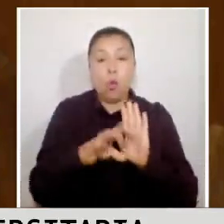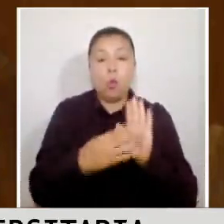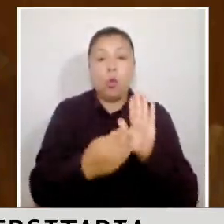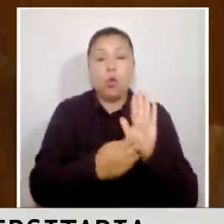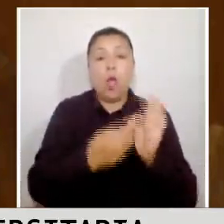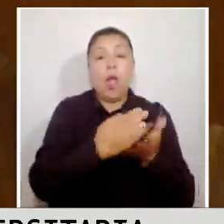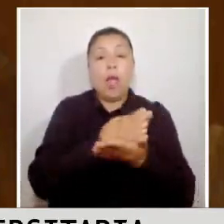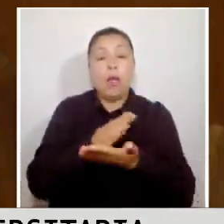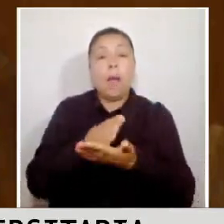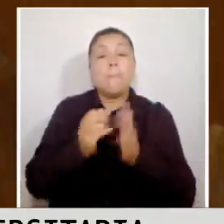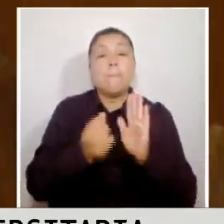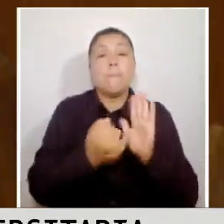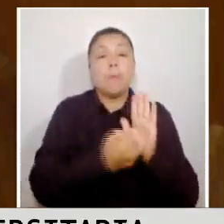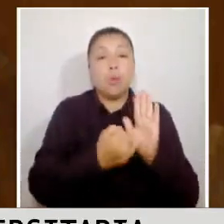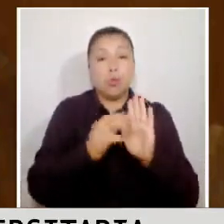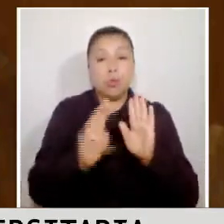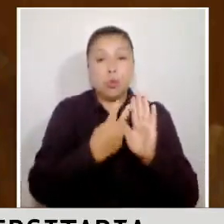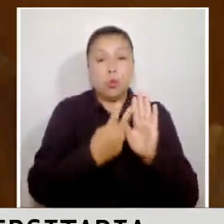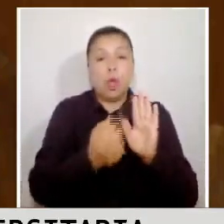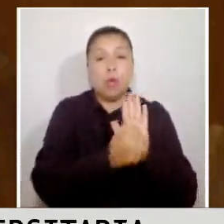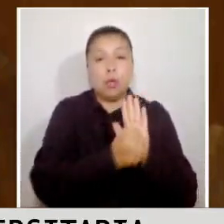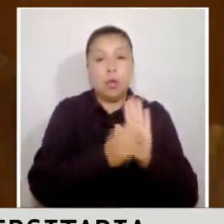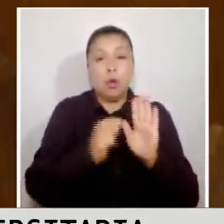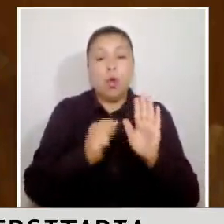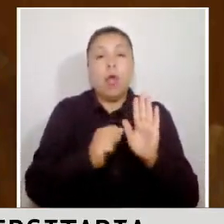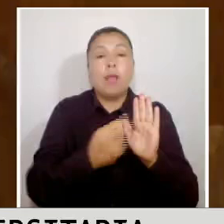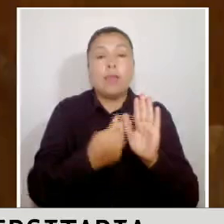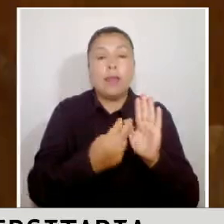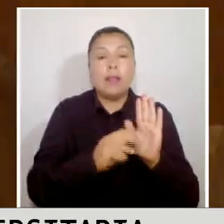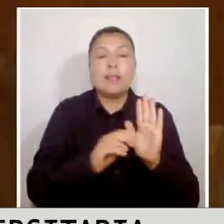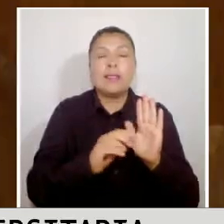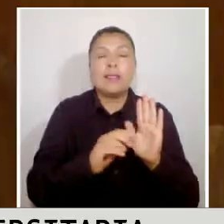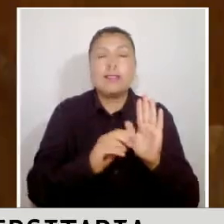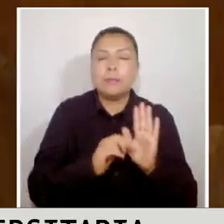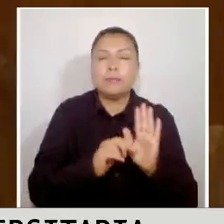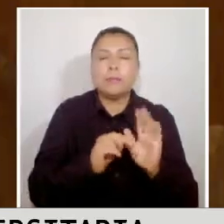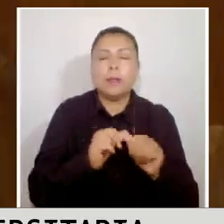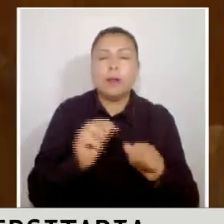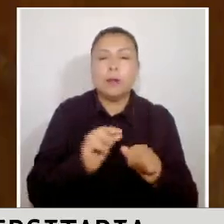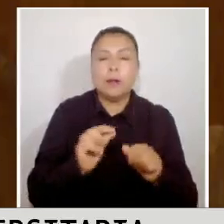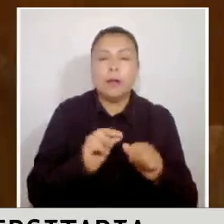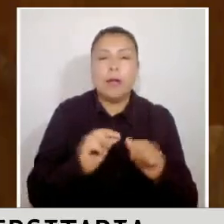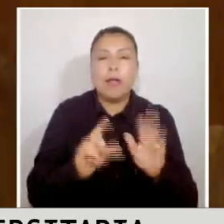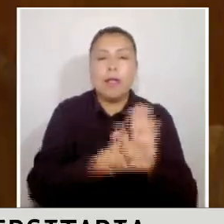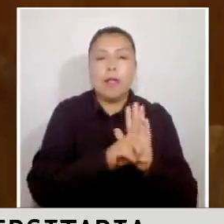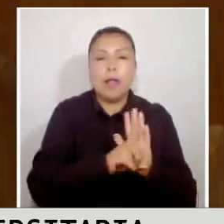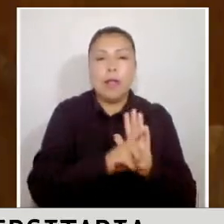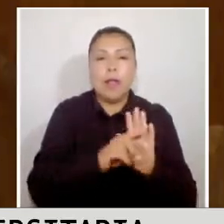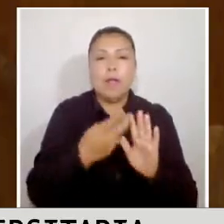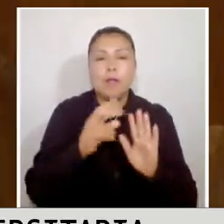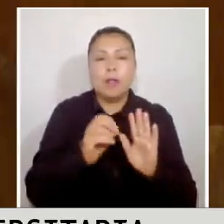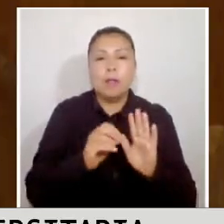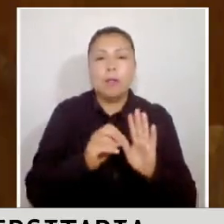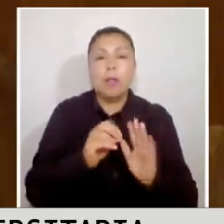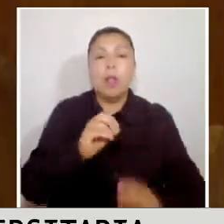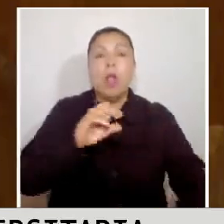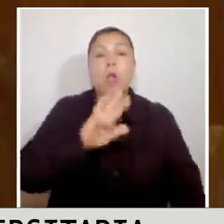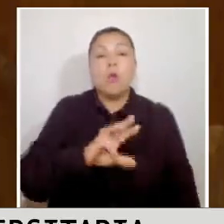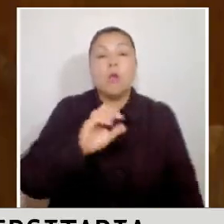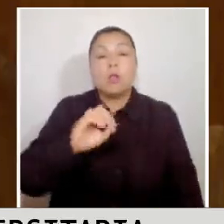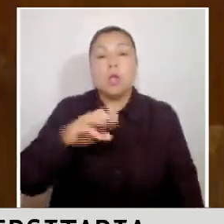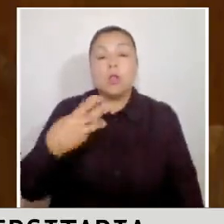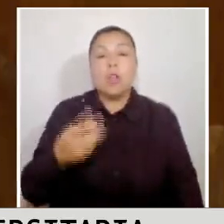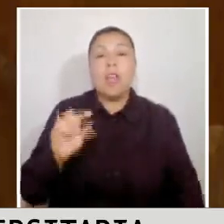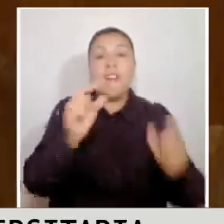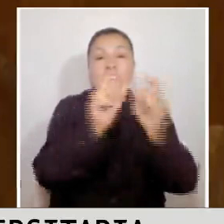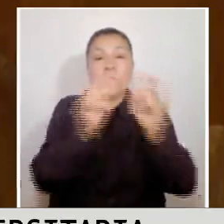en el inceso segundo del artículo 36 transitorio de la ley número 20903 las frases